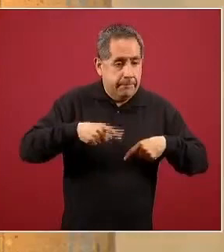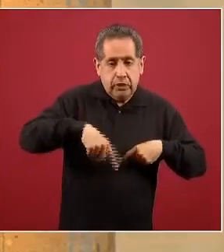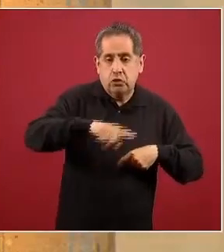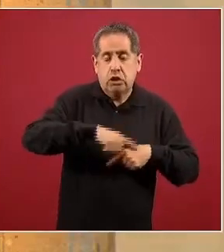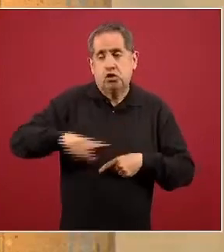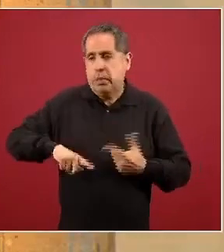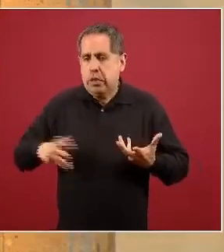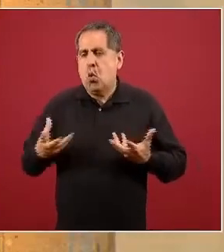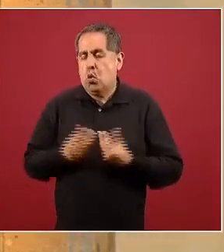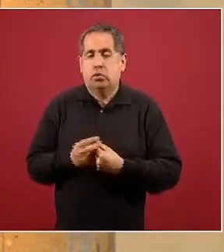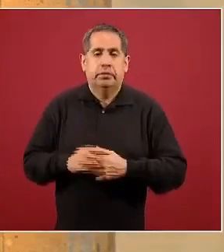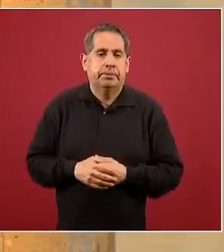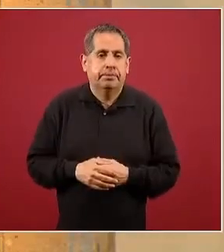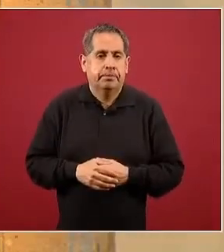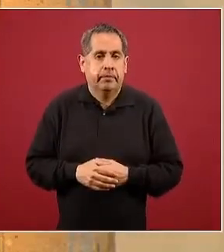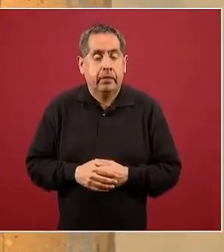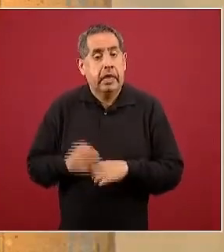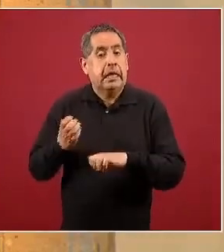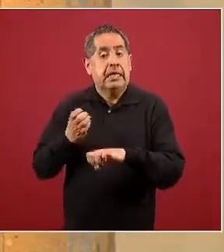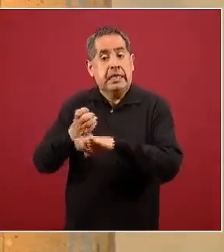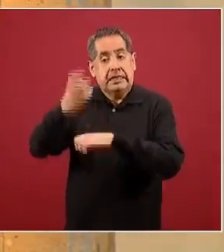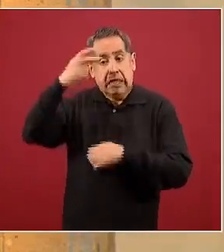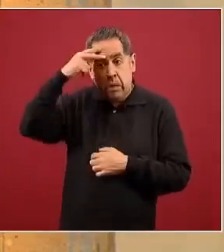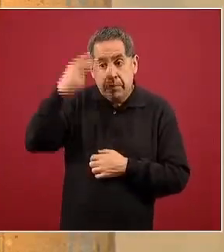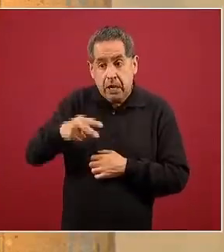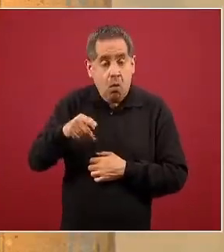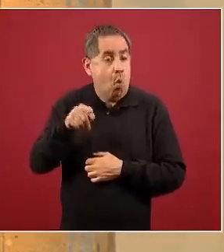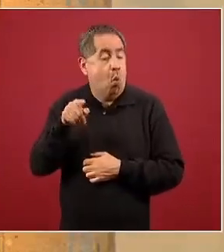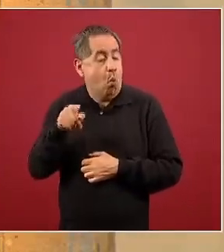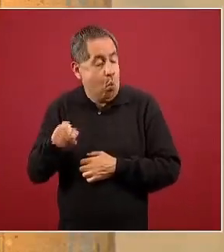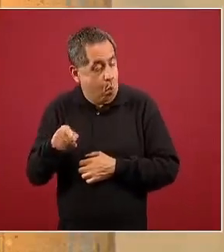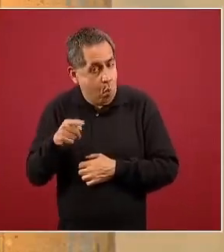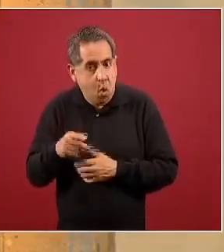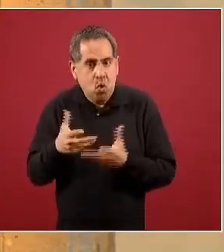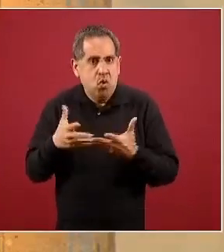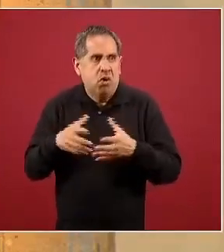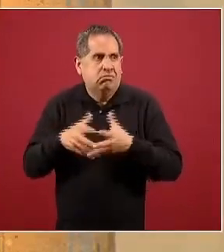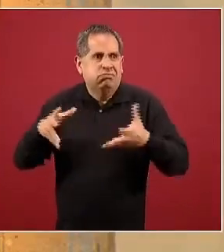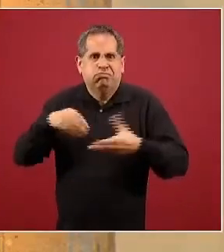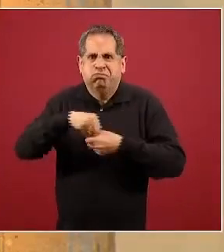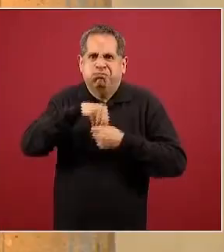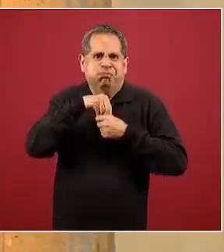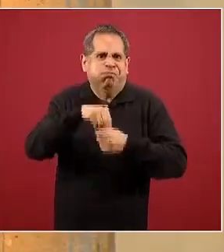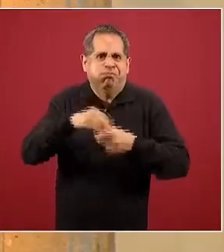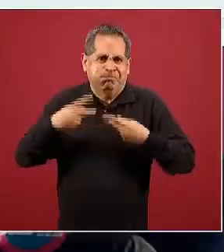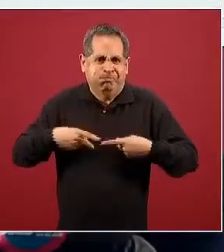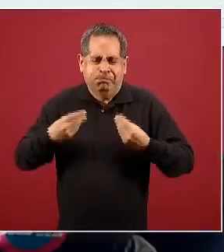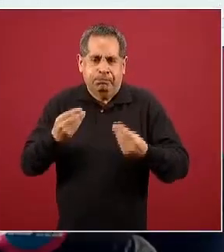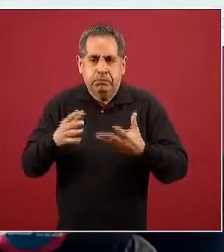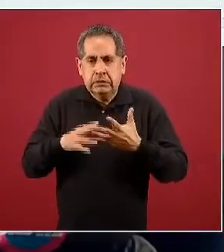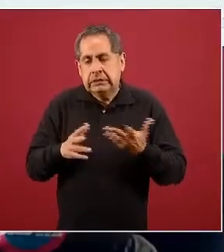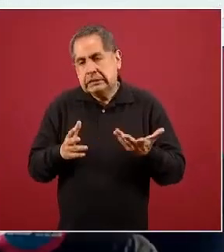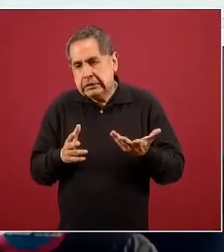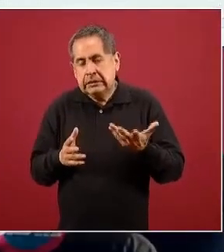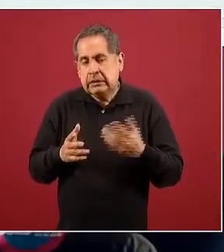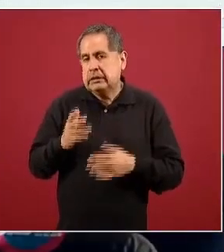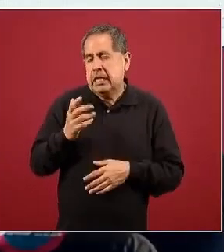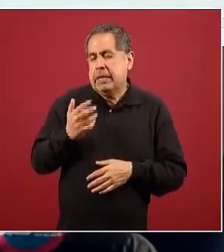sociedad y gobierno. El Estado de México, uno de los estados más grandes y poblados de nuestro país, también ya